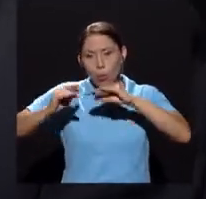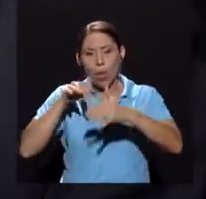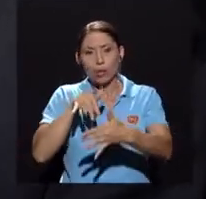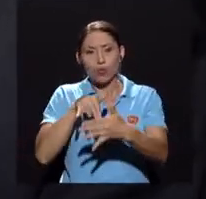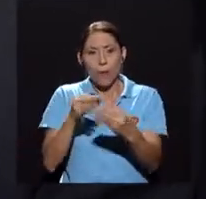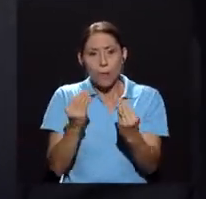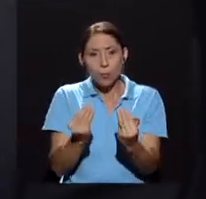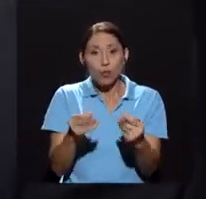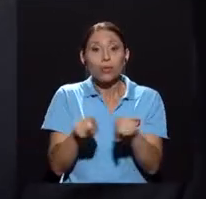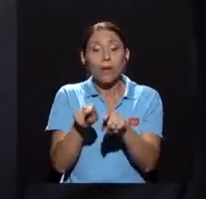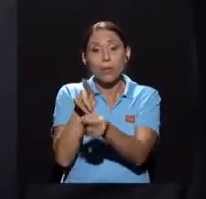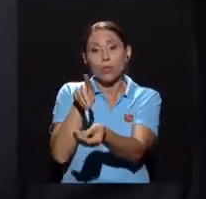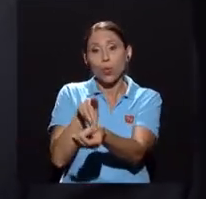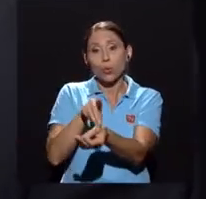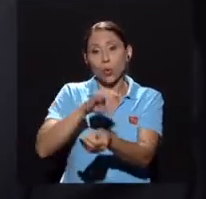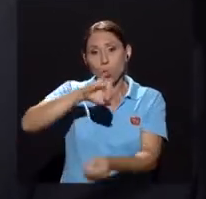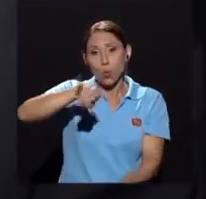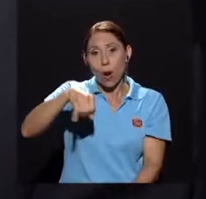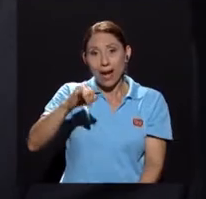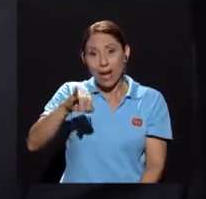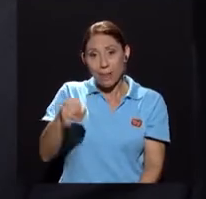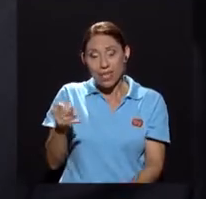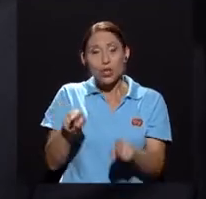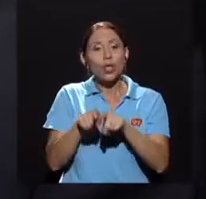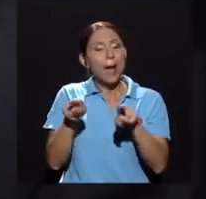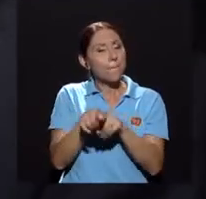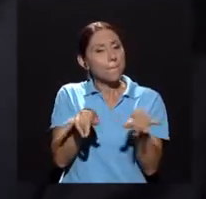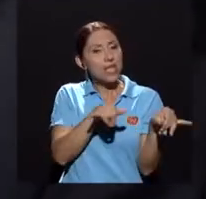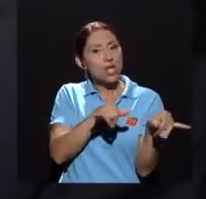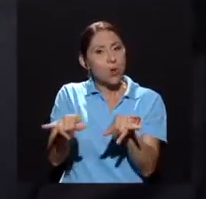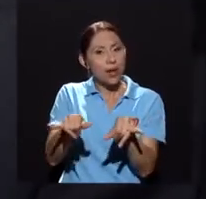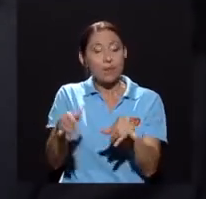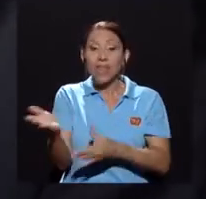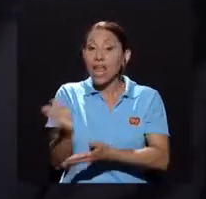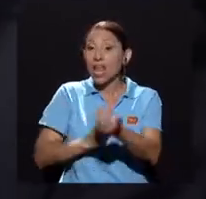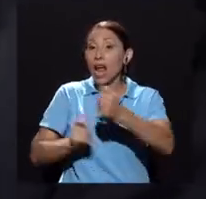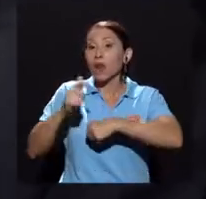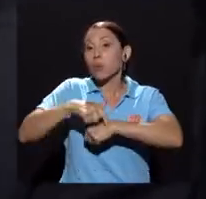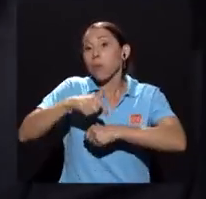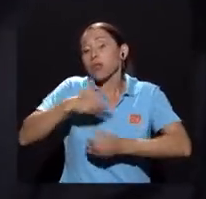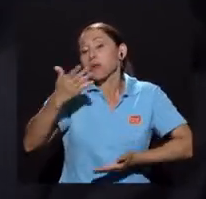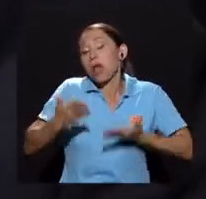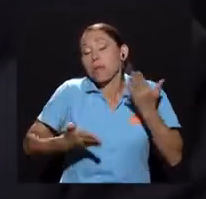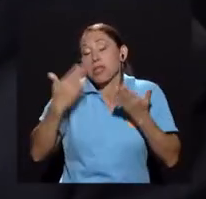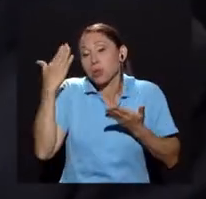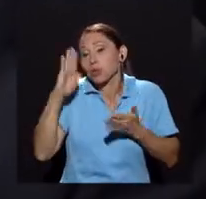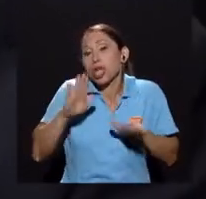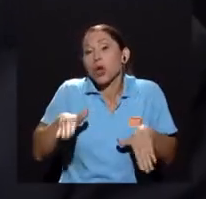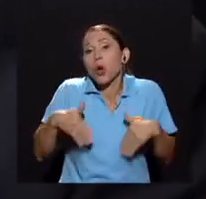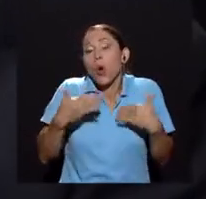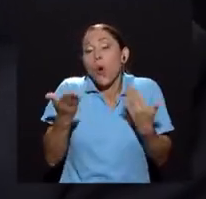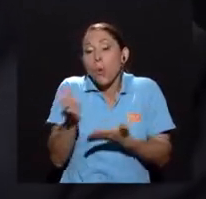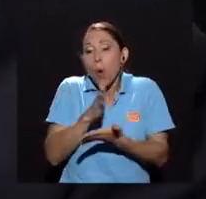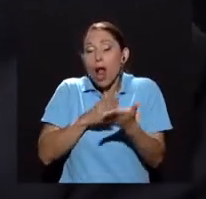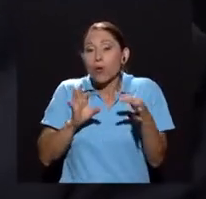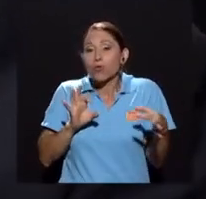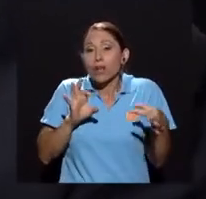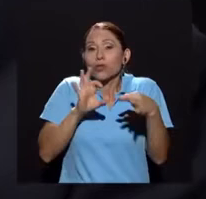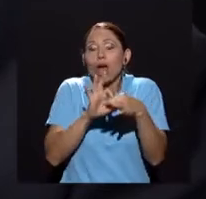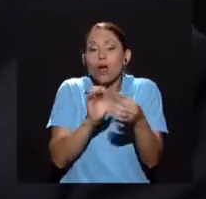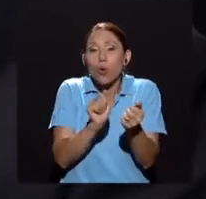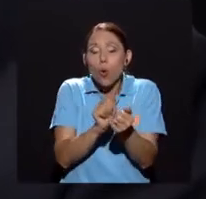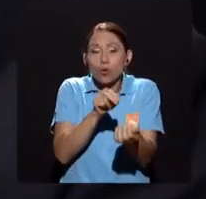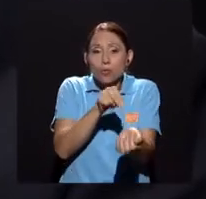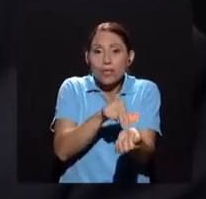razones en algún momento clínico quirúrgicas probablemente se conocen se aproximan mucho y empiezan a intercambiar